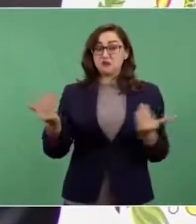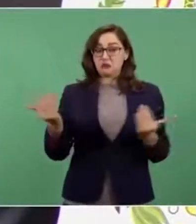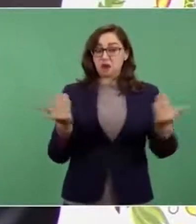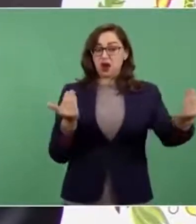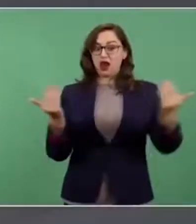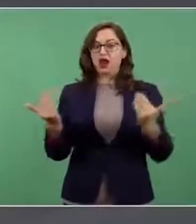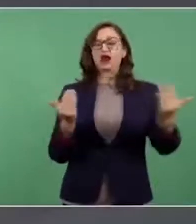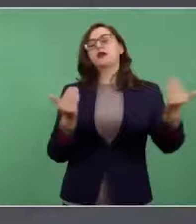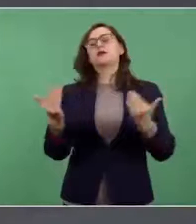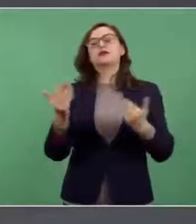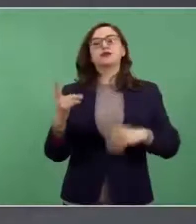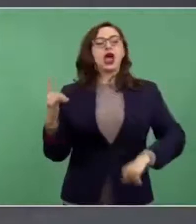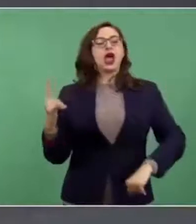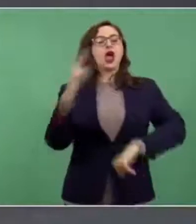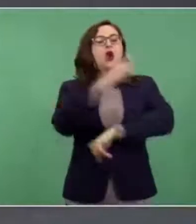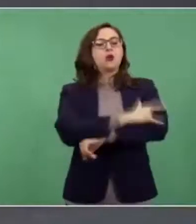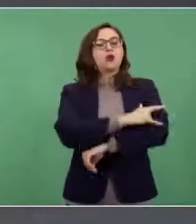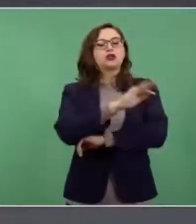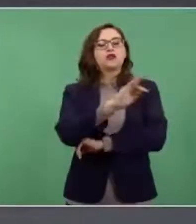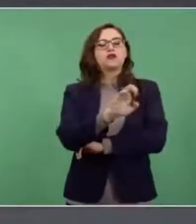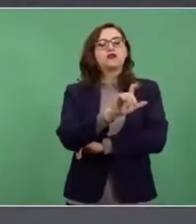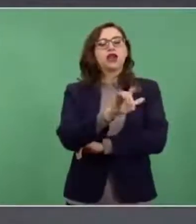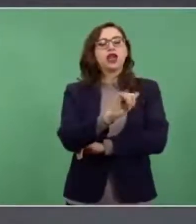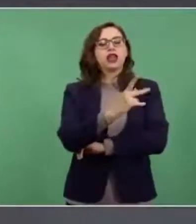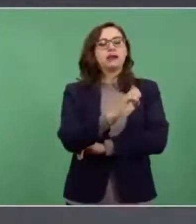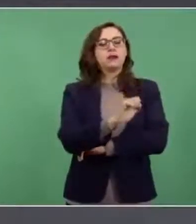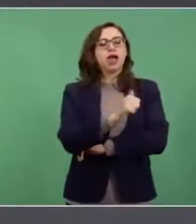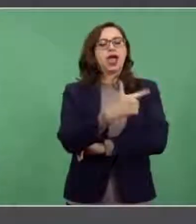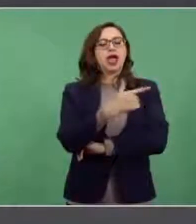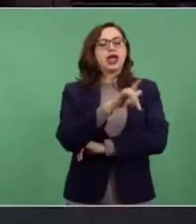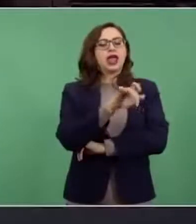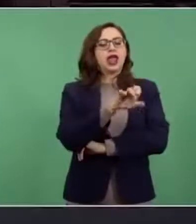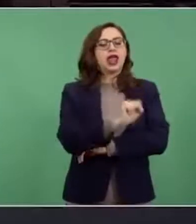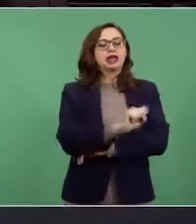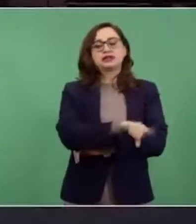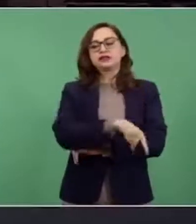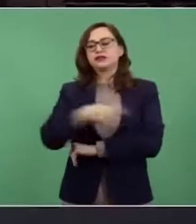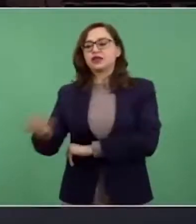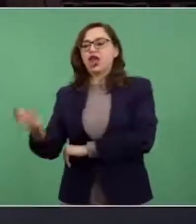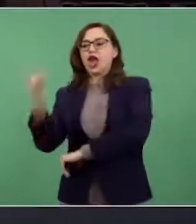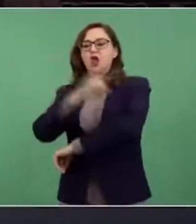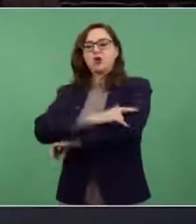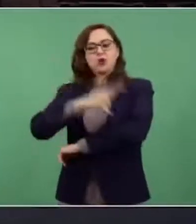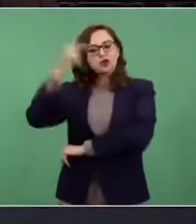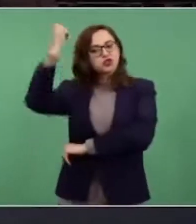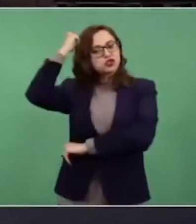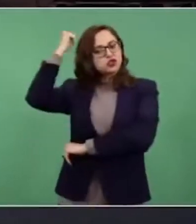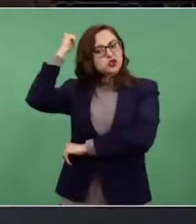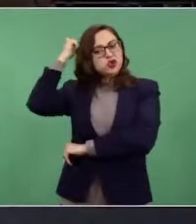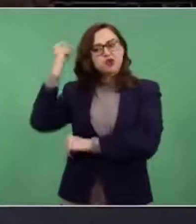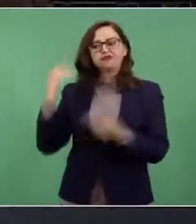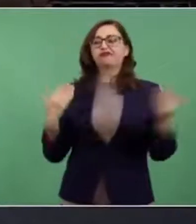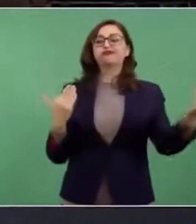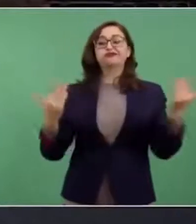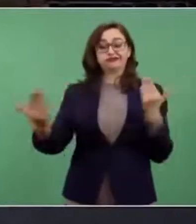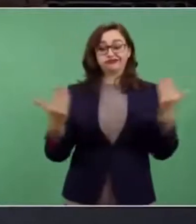del aeropuerto Felipe Ángeles y el fallido proyecto del aeropuerto de Texcoco. Esa